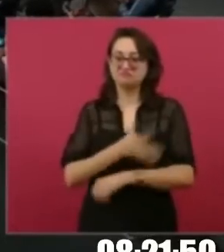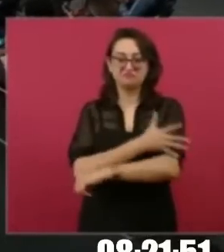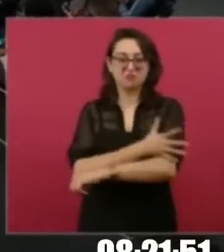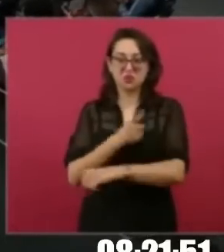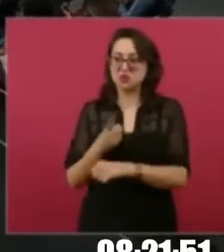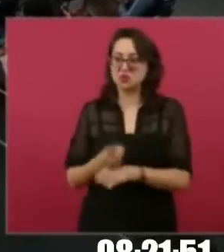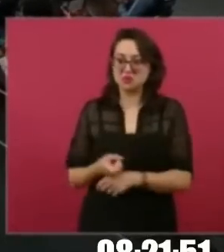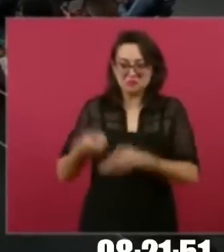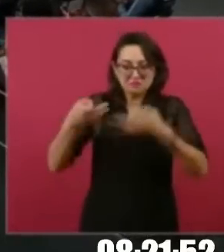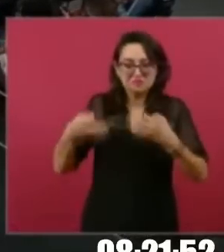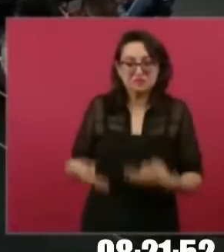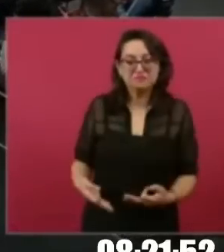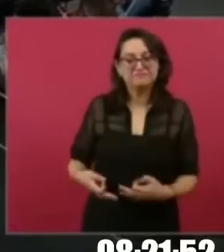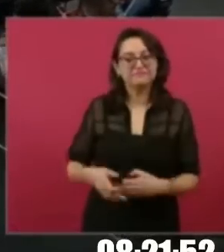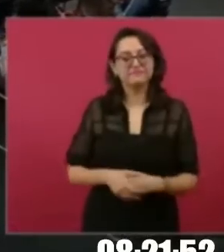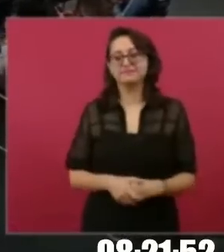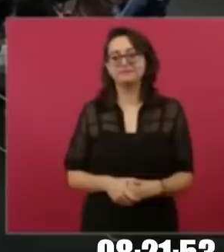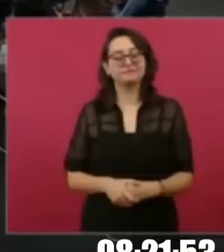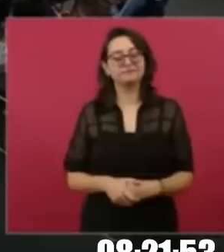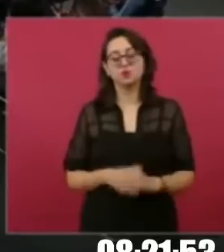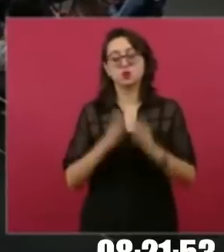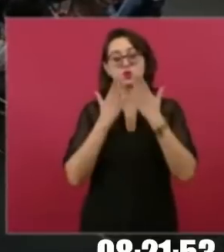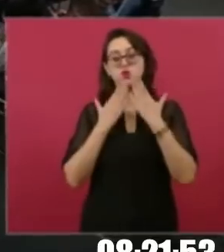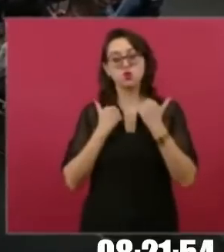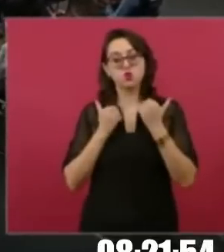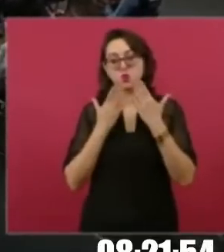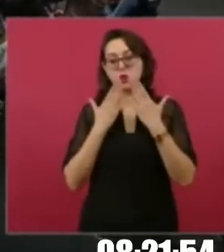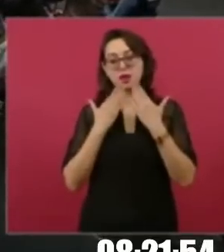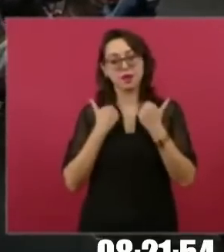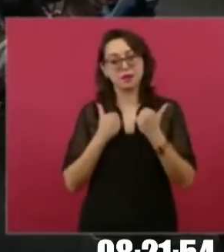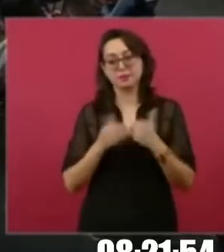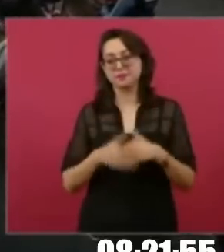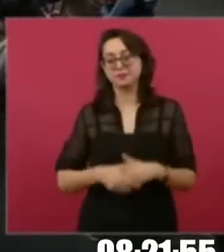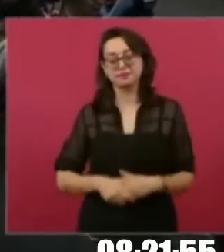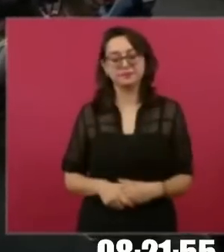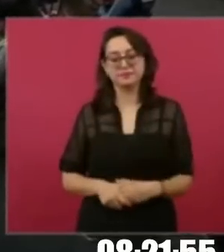honestidad en el caso de jueces